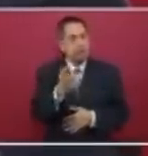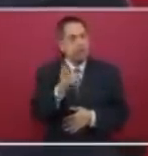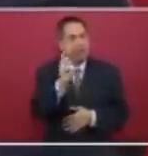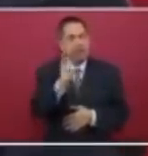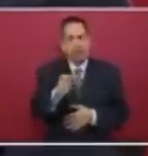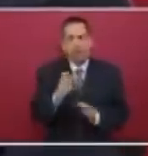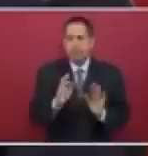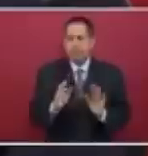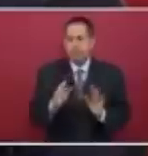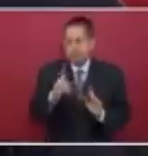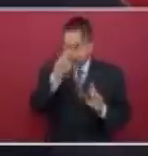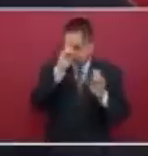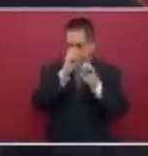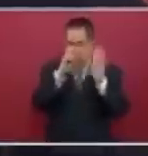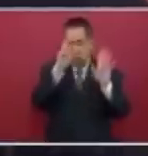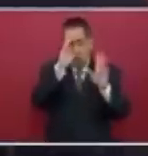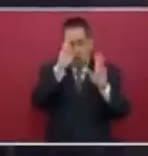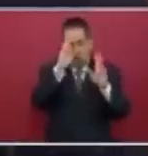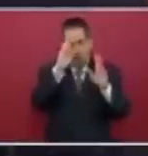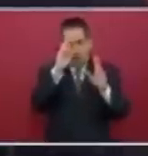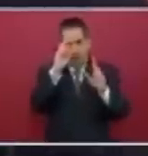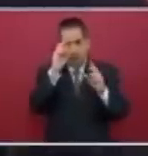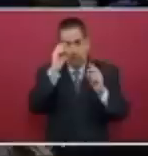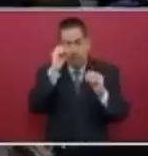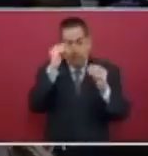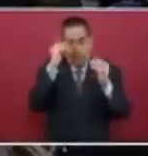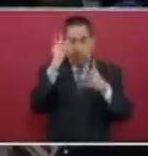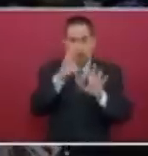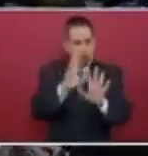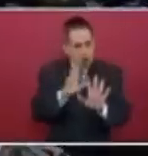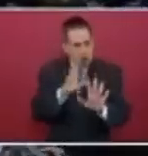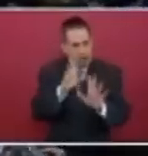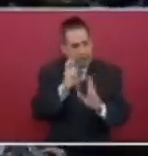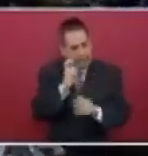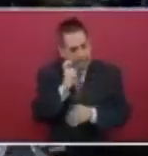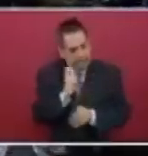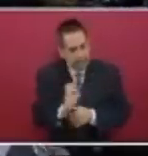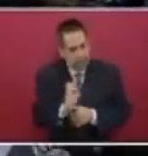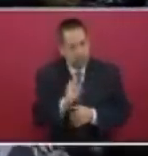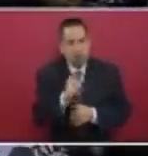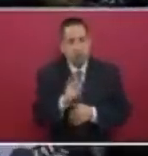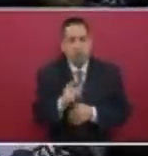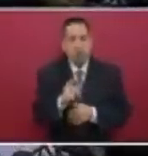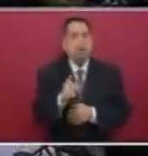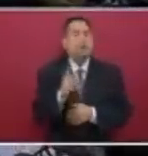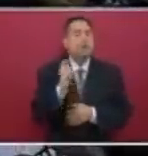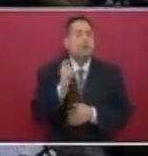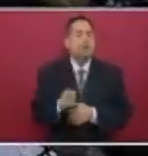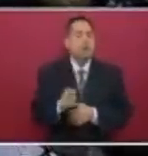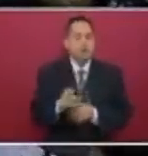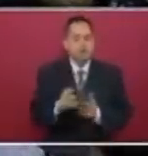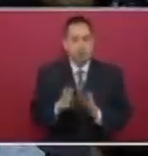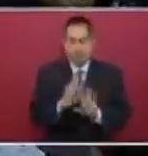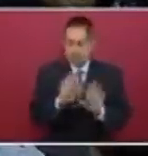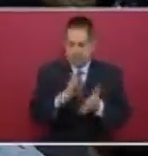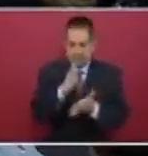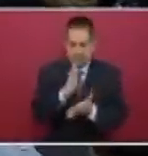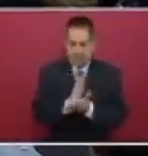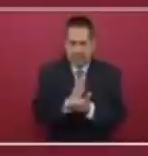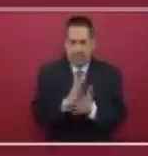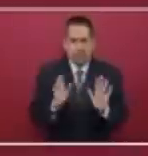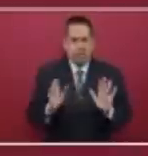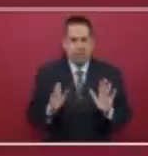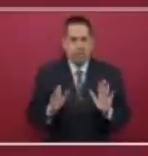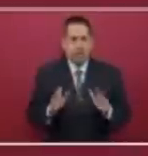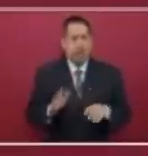se pierda de vista que este ya se termina la corrupción